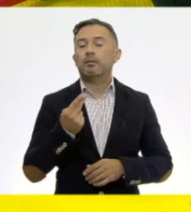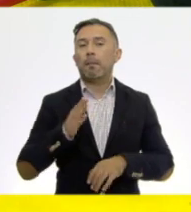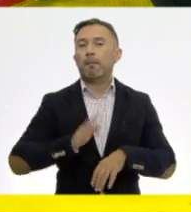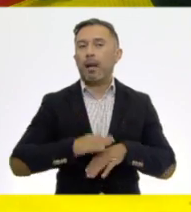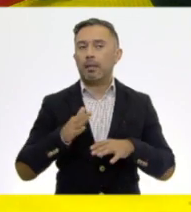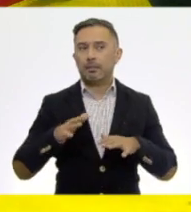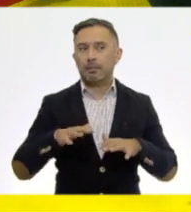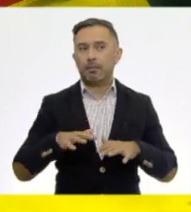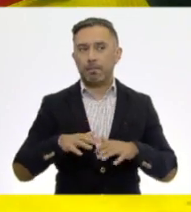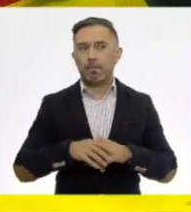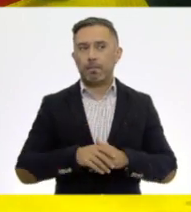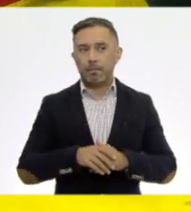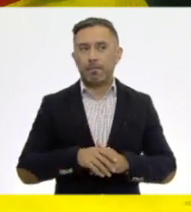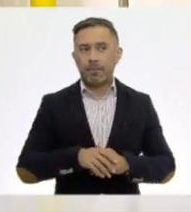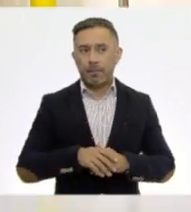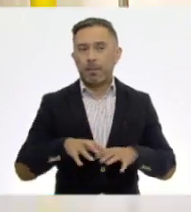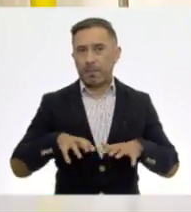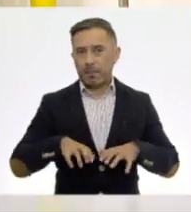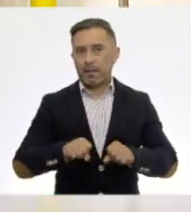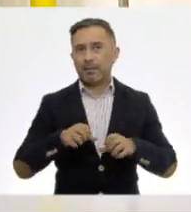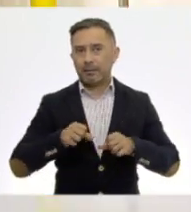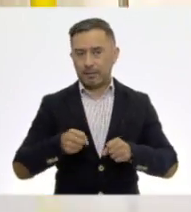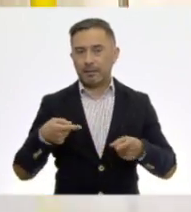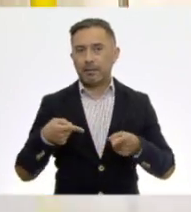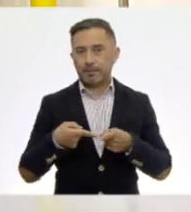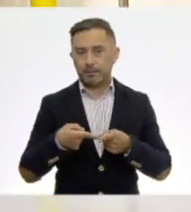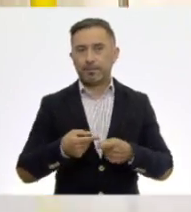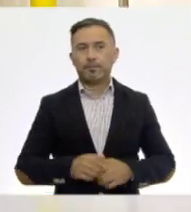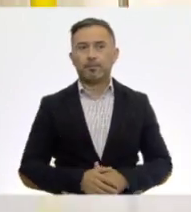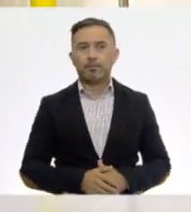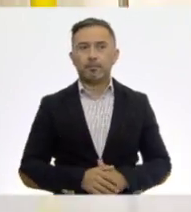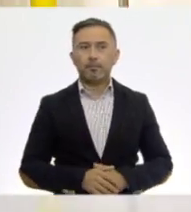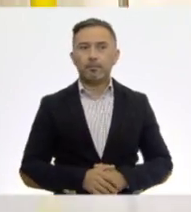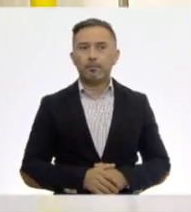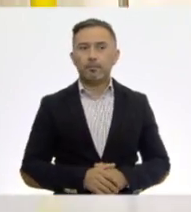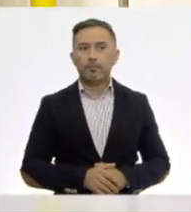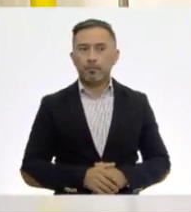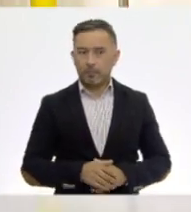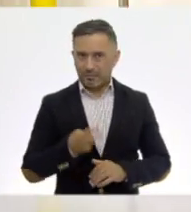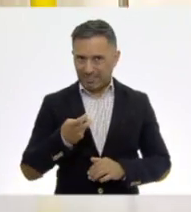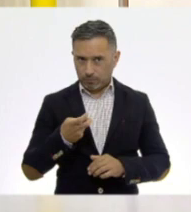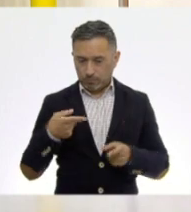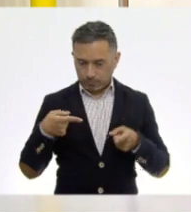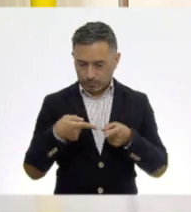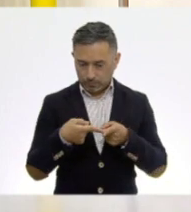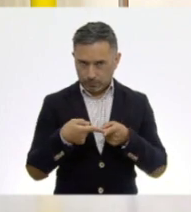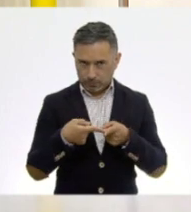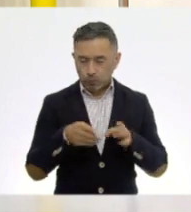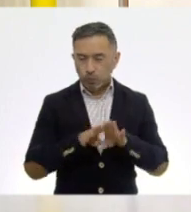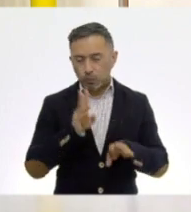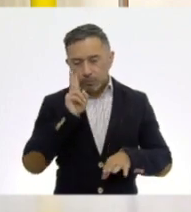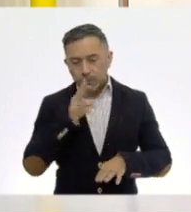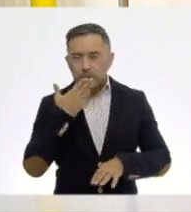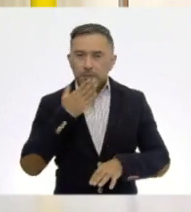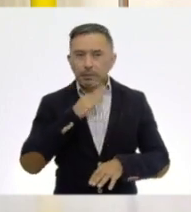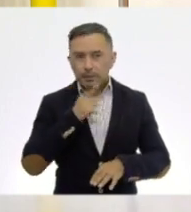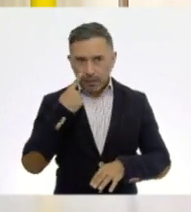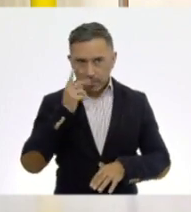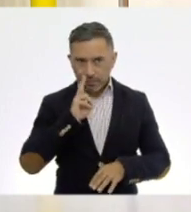plastilina. Así es, ¿qué te parece? Creo que te faltó aquí. Aquí, mira, ay, ¿cómo va? Sí, así,